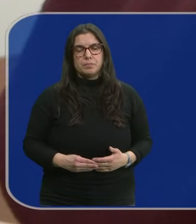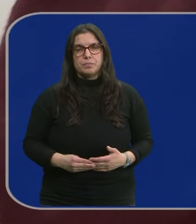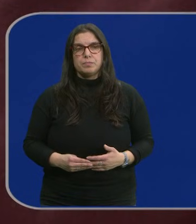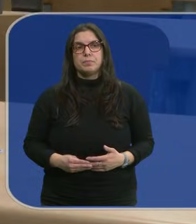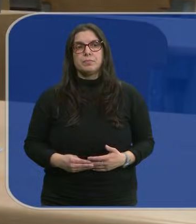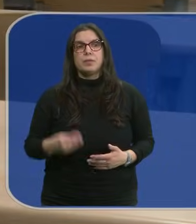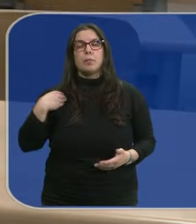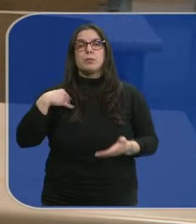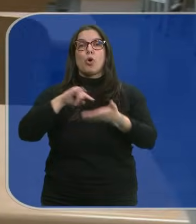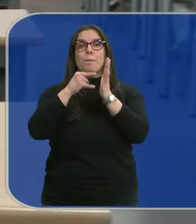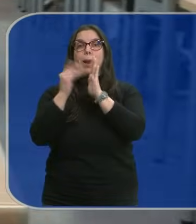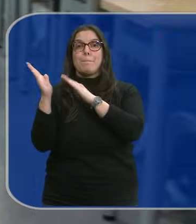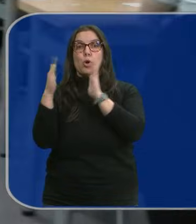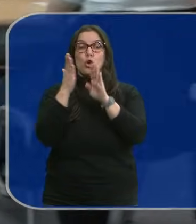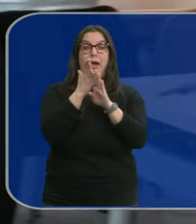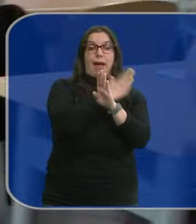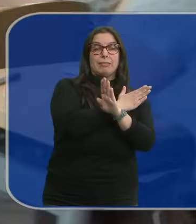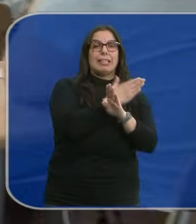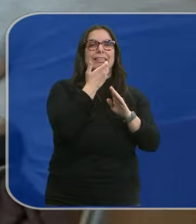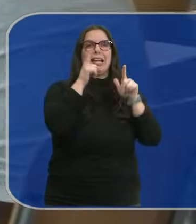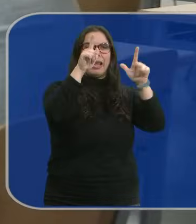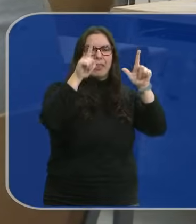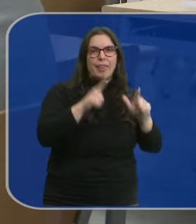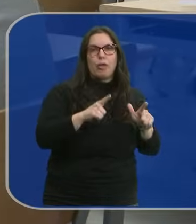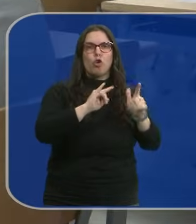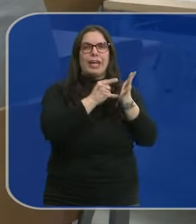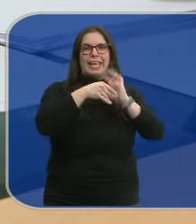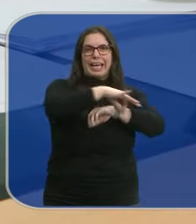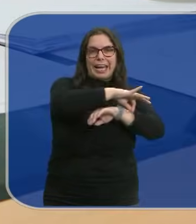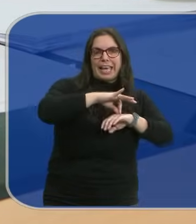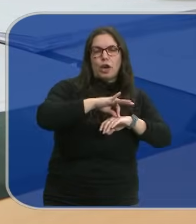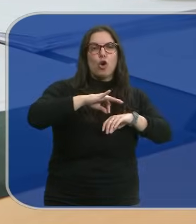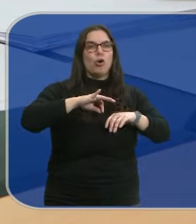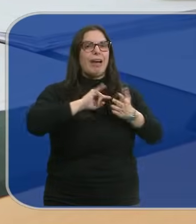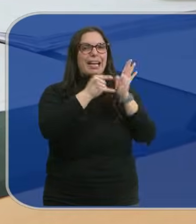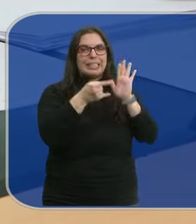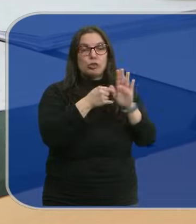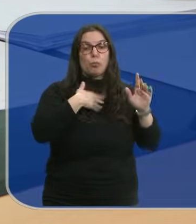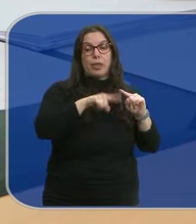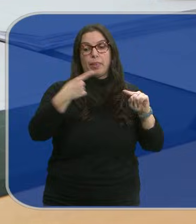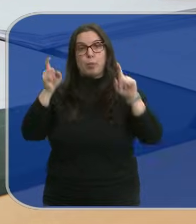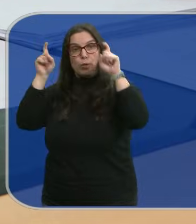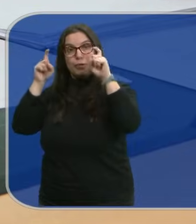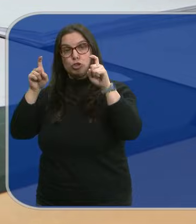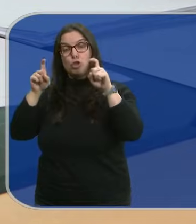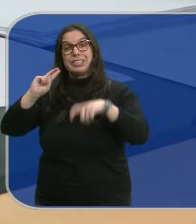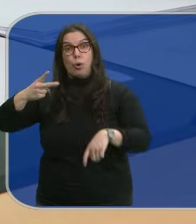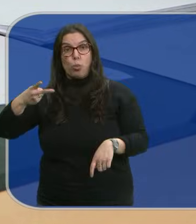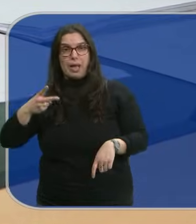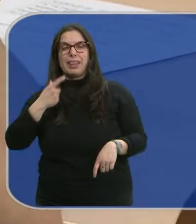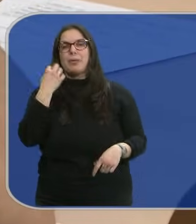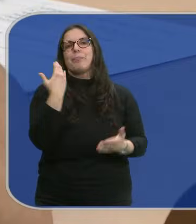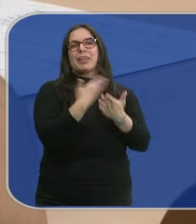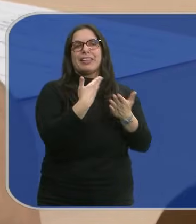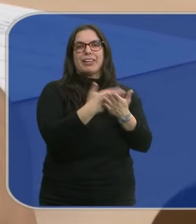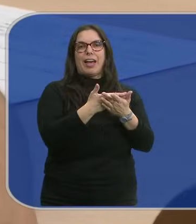Hasta la entrada del Plan Bolonia para que los licenciados, ingenieros o arquitectos pudieran ejercer la enseñanza secundaria, debían obtener el certificado